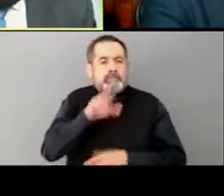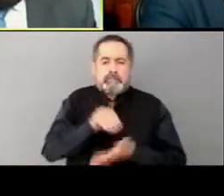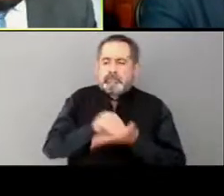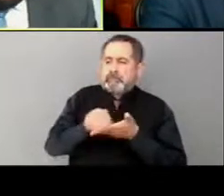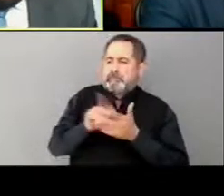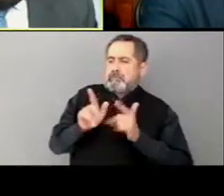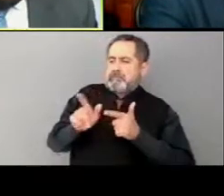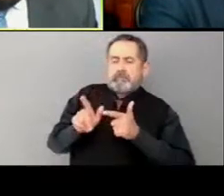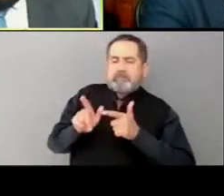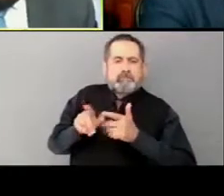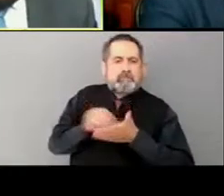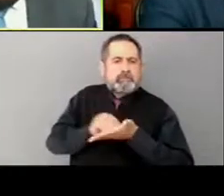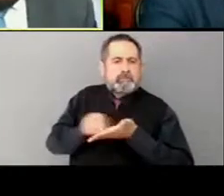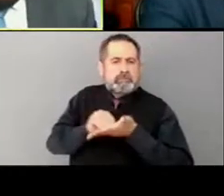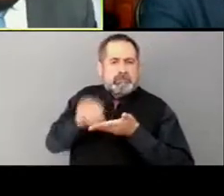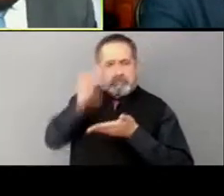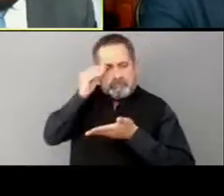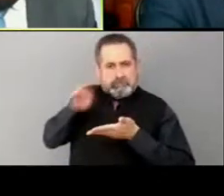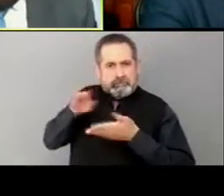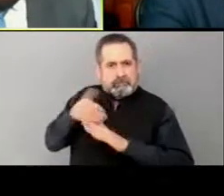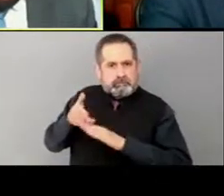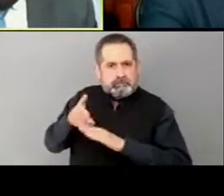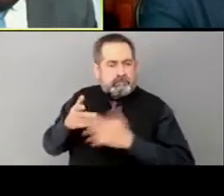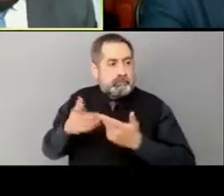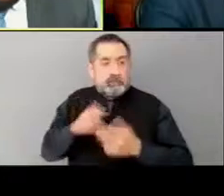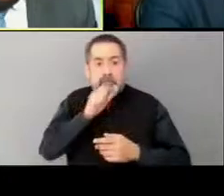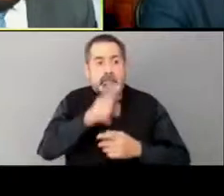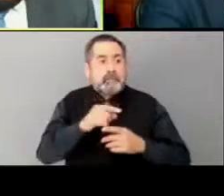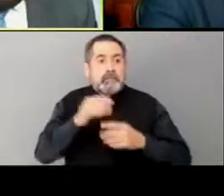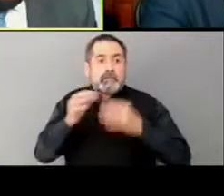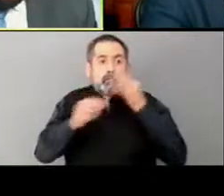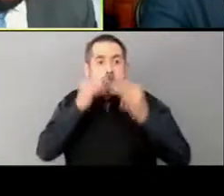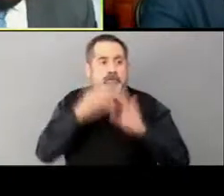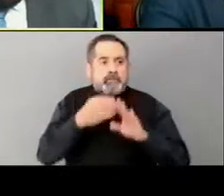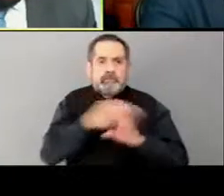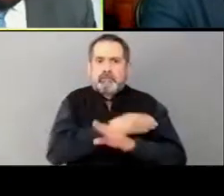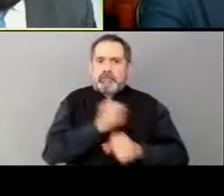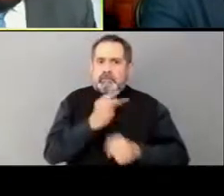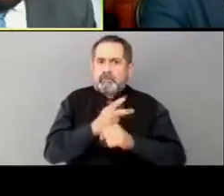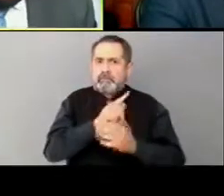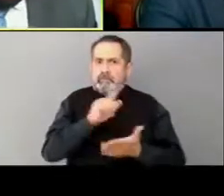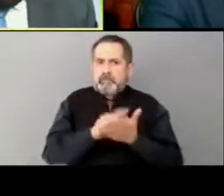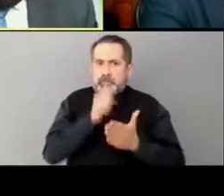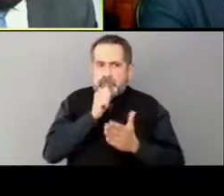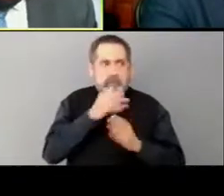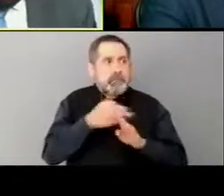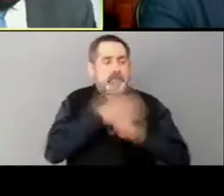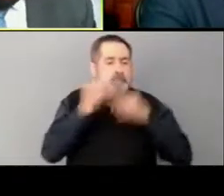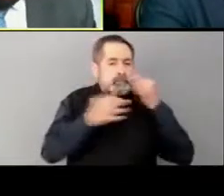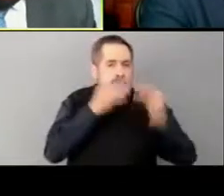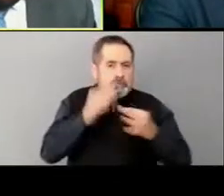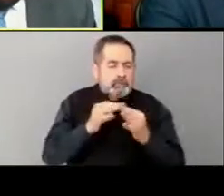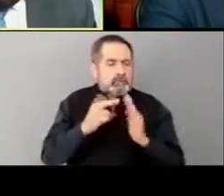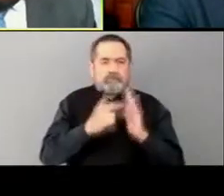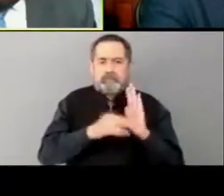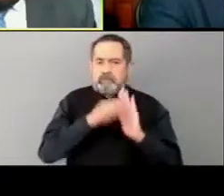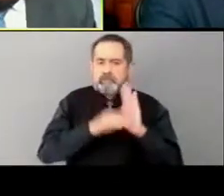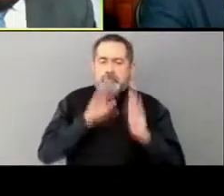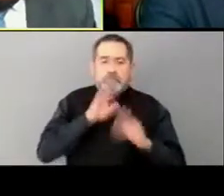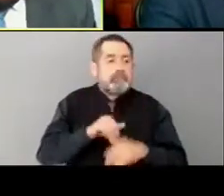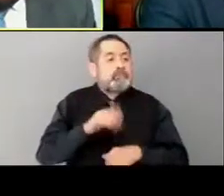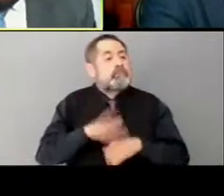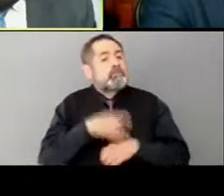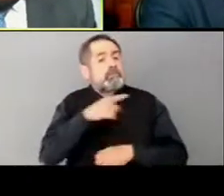contra, así como actos anticipados de campaña y uso indebido de la pauta, con motivo de la difusión en